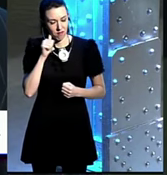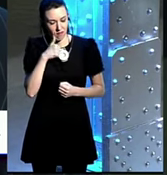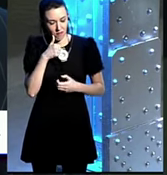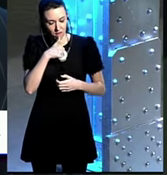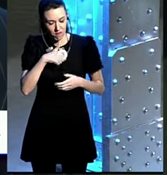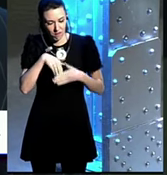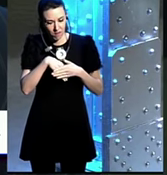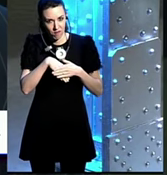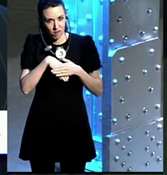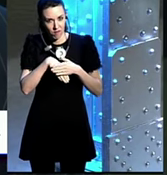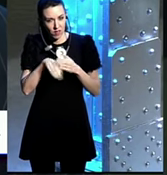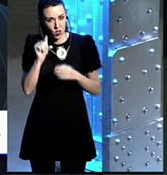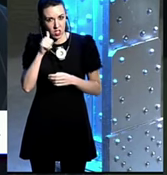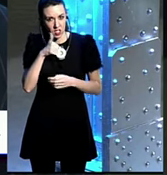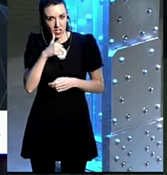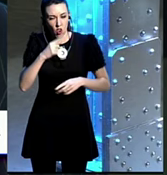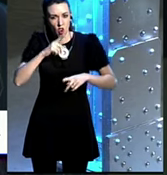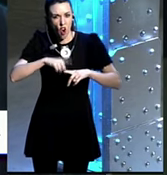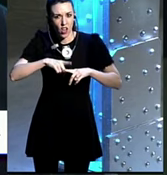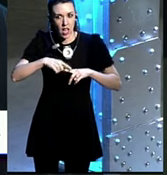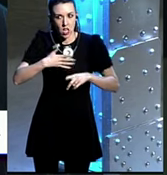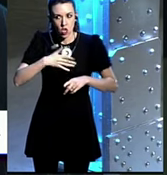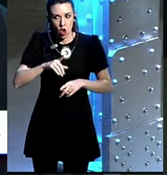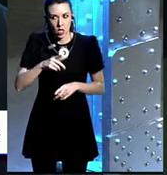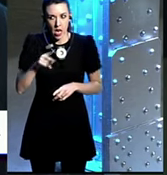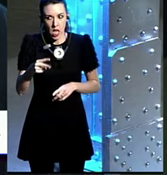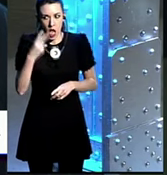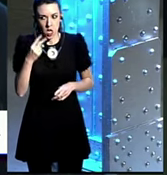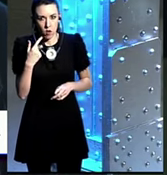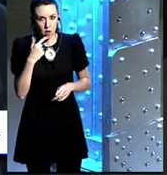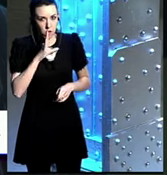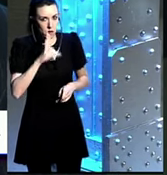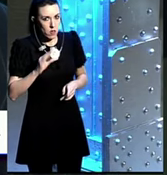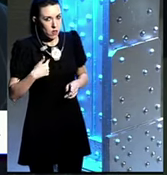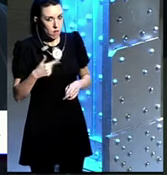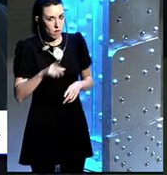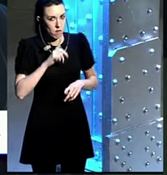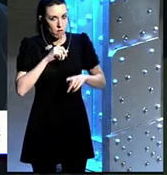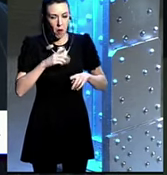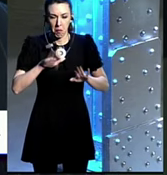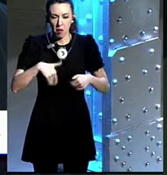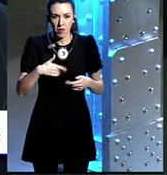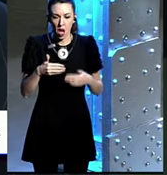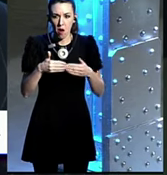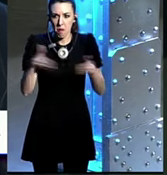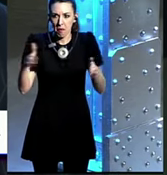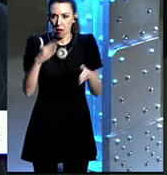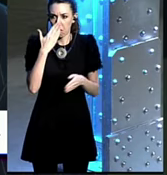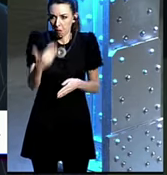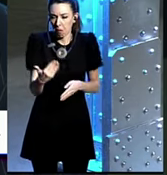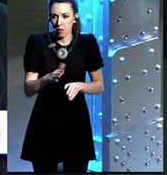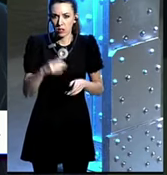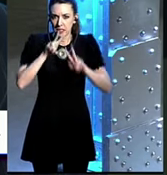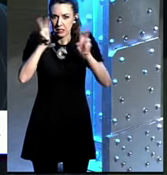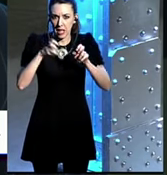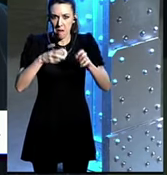verdad, era muy secretivo con lo de que era gay, no quería que nadie se enterara. Y cuando finalmente decidí que iba a ser abierto y que iba a ser sincero con el tema,